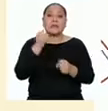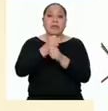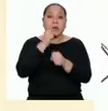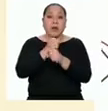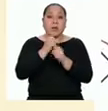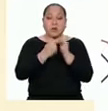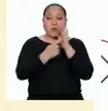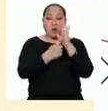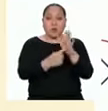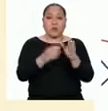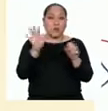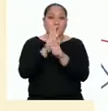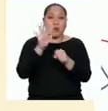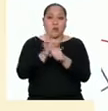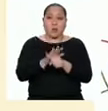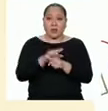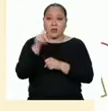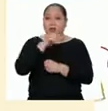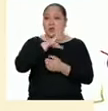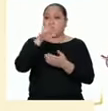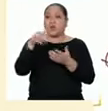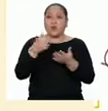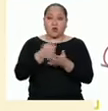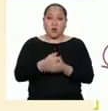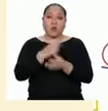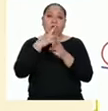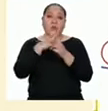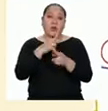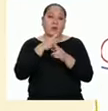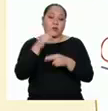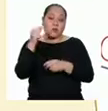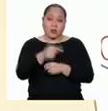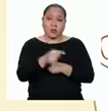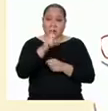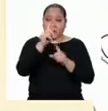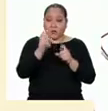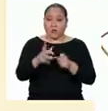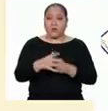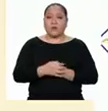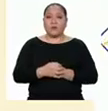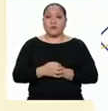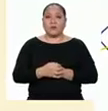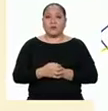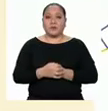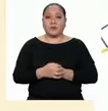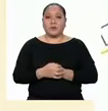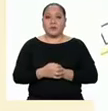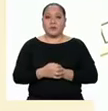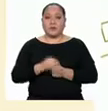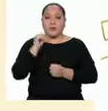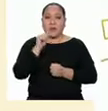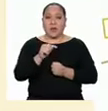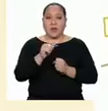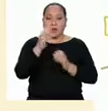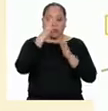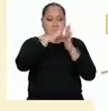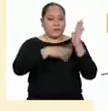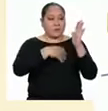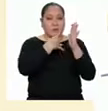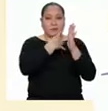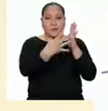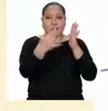con la muestra completa, ya que todos respondieron esta pregunta. Entonces, la construcción de